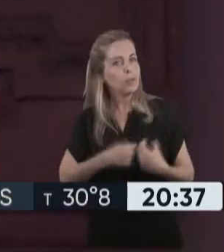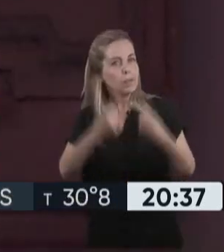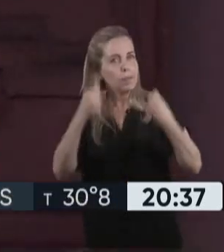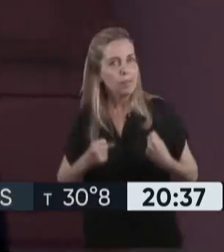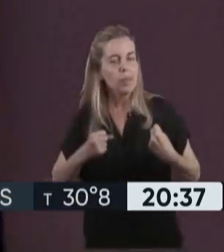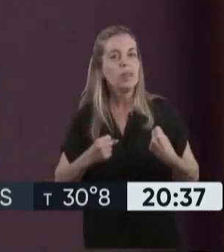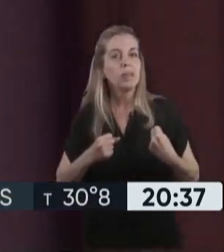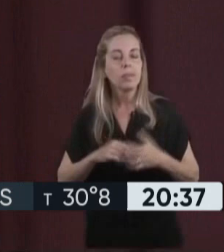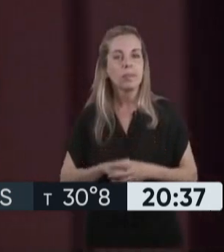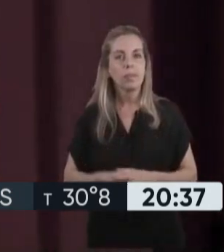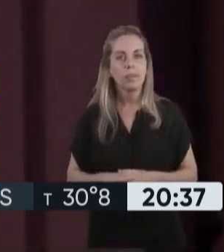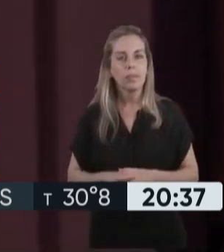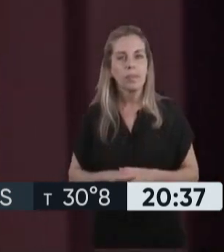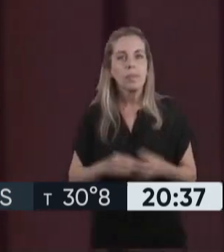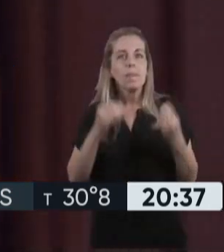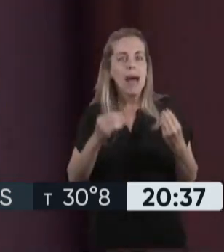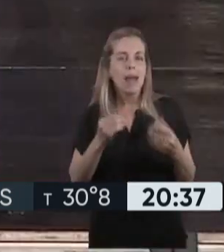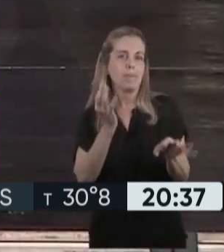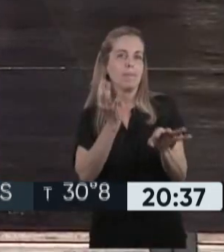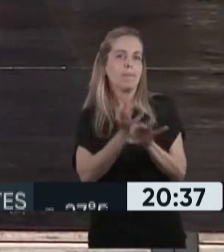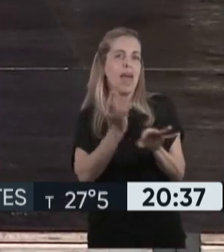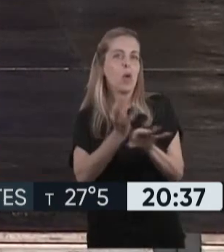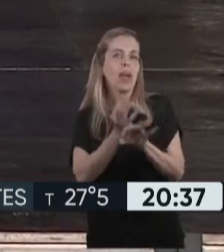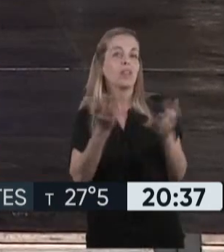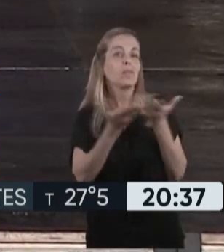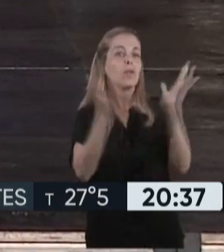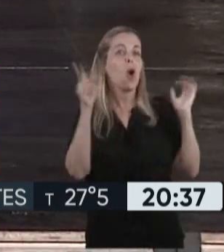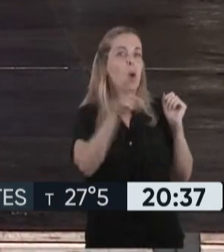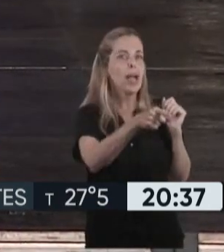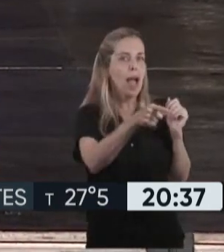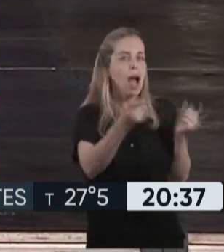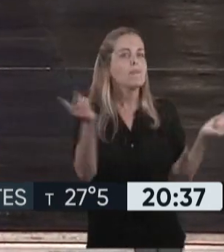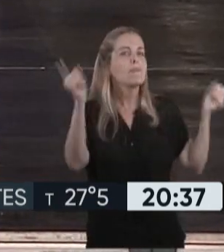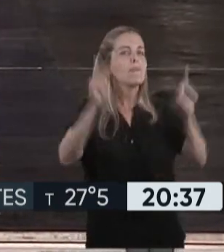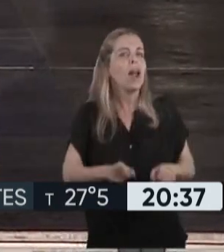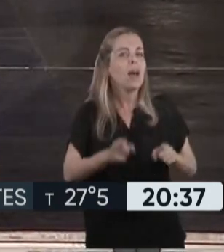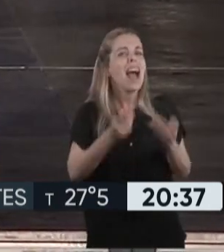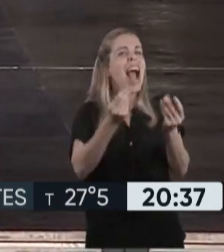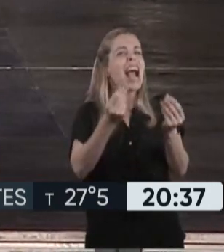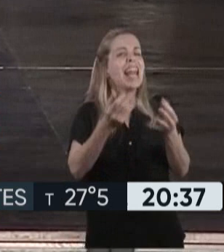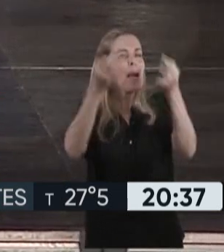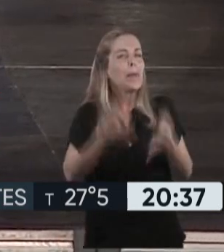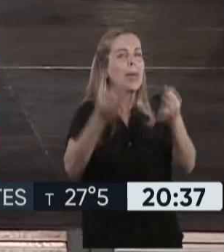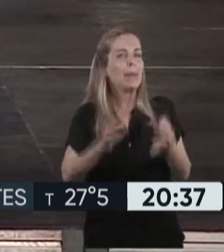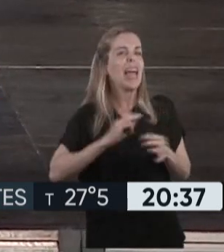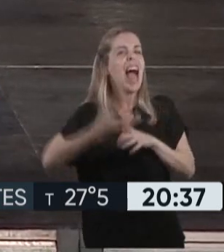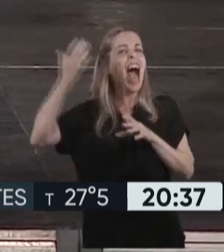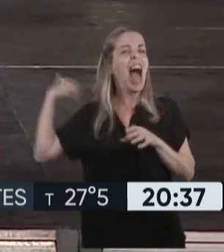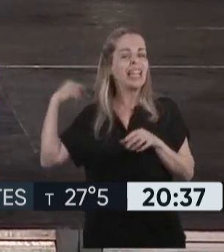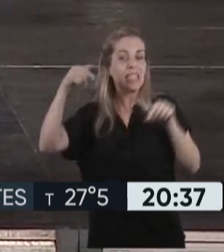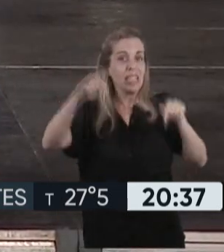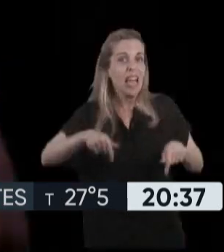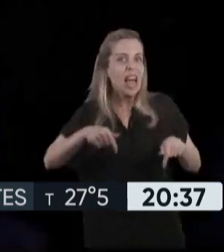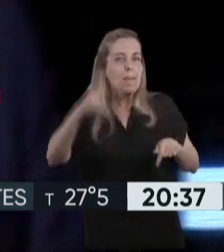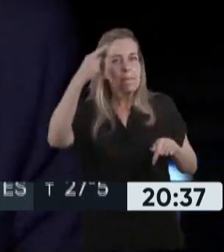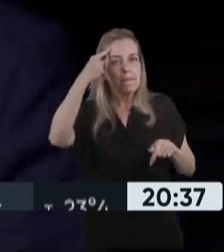frente para que la educación pública vuelva a ser lo que siempre fue. Vergüenza